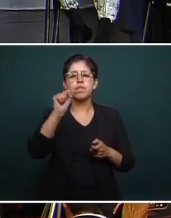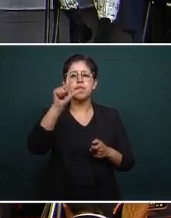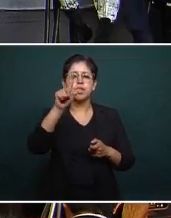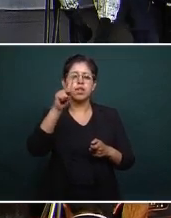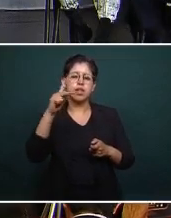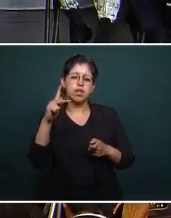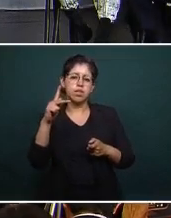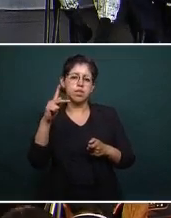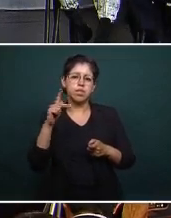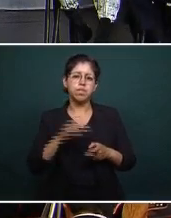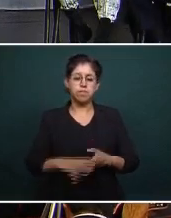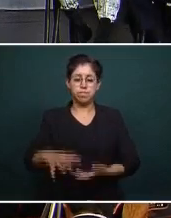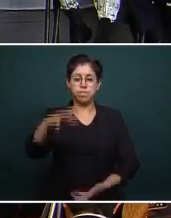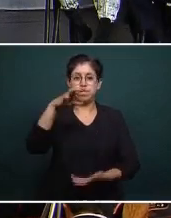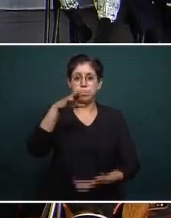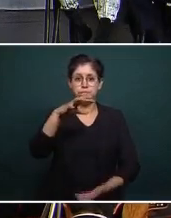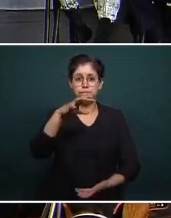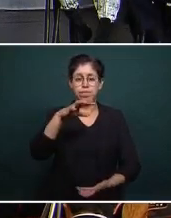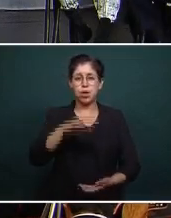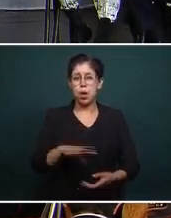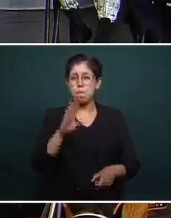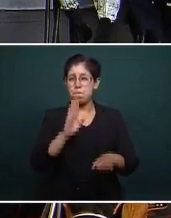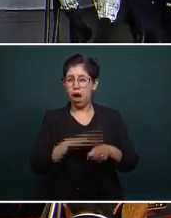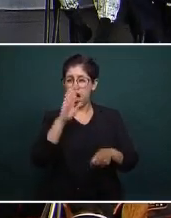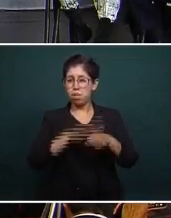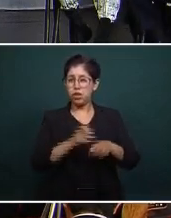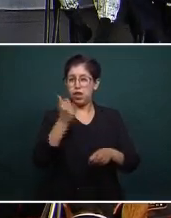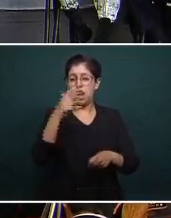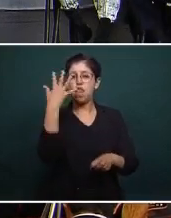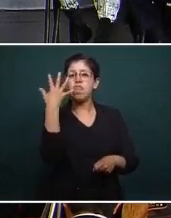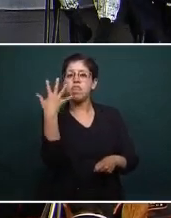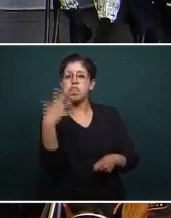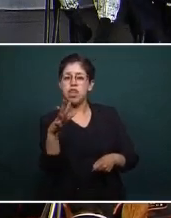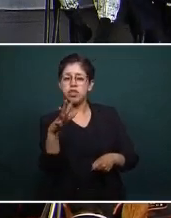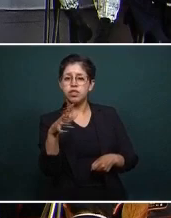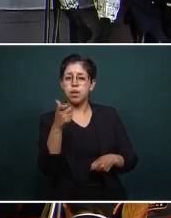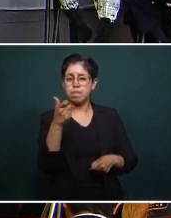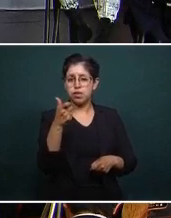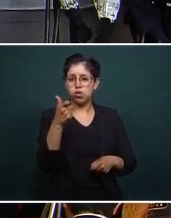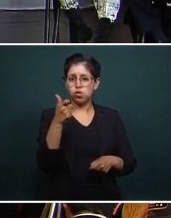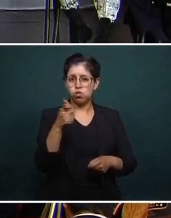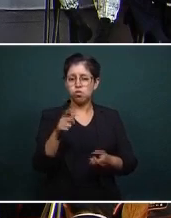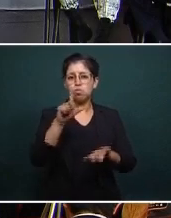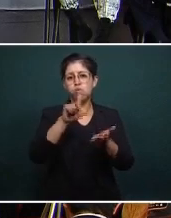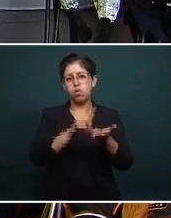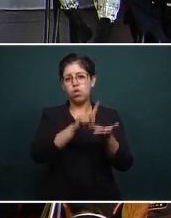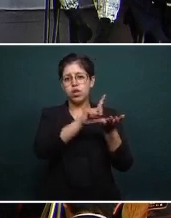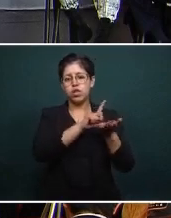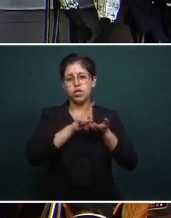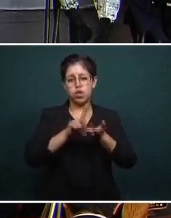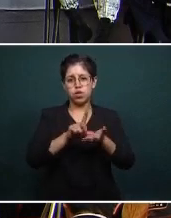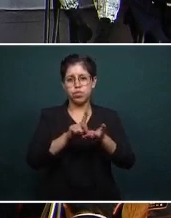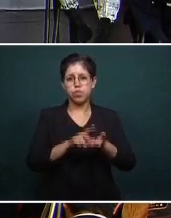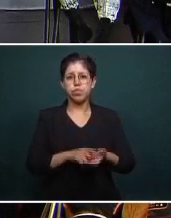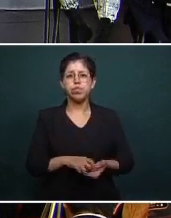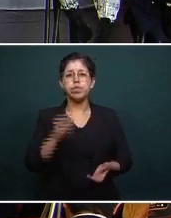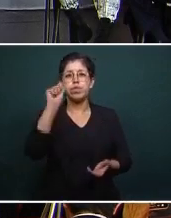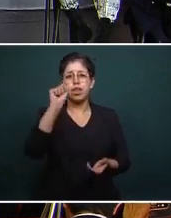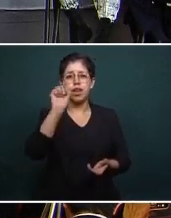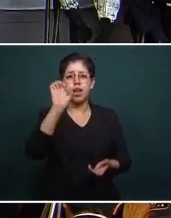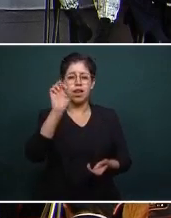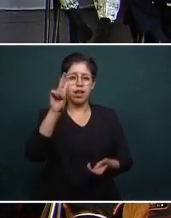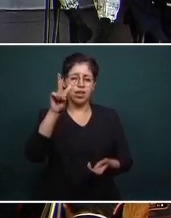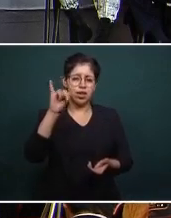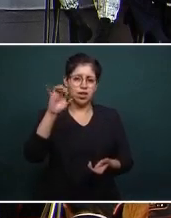tanques estacionarios, el precio más alto, 10 pesos con 78 centavos por litro, que se presenta en Servigas Guadiana,